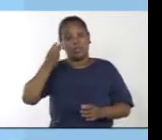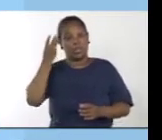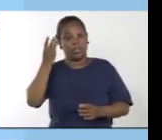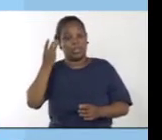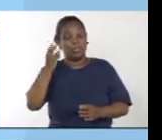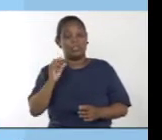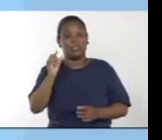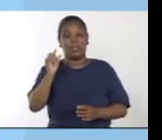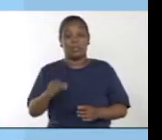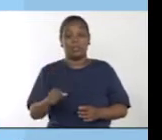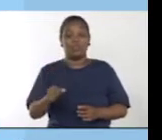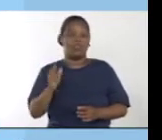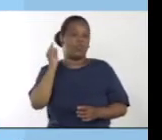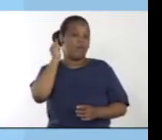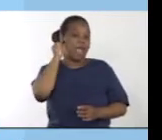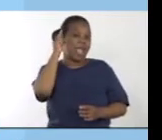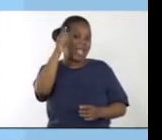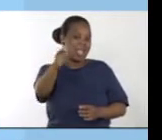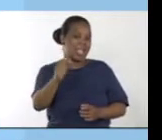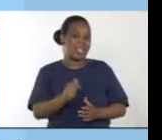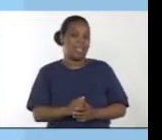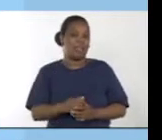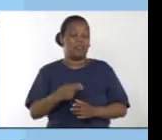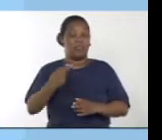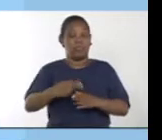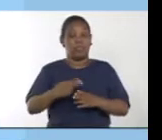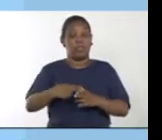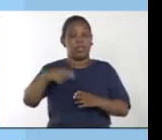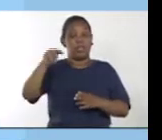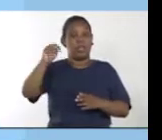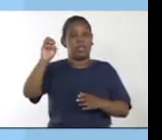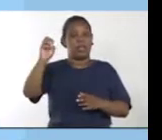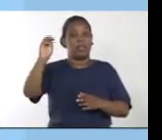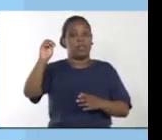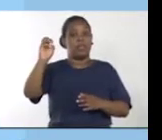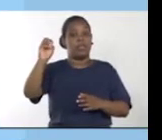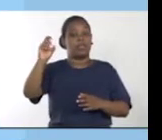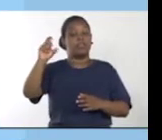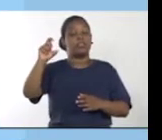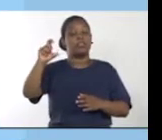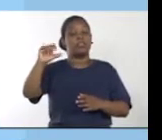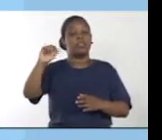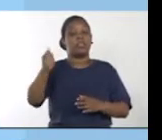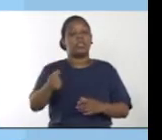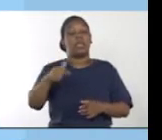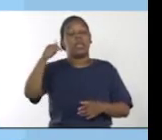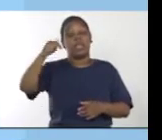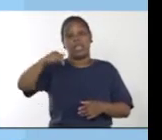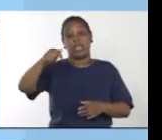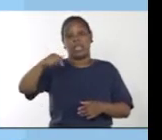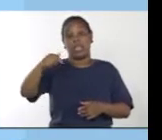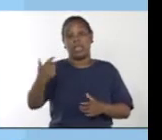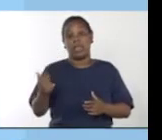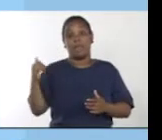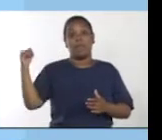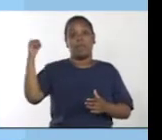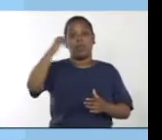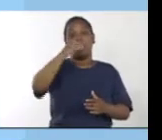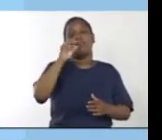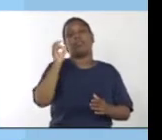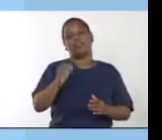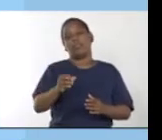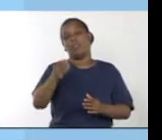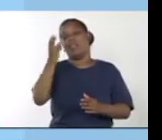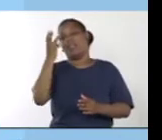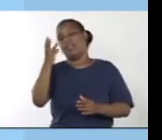ella, en este caso Nemesia. Y en volaban específicamente es también la